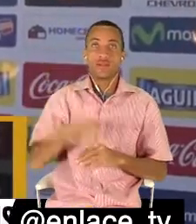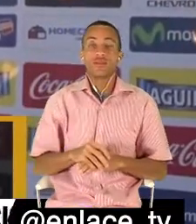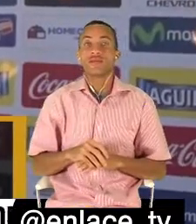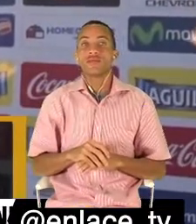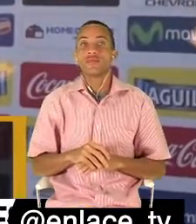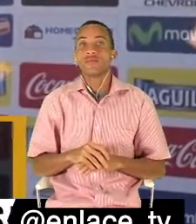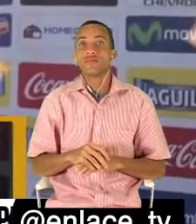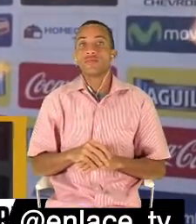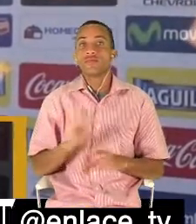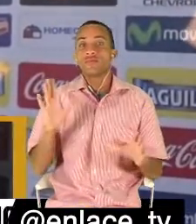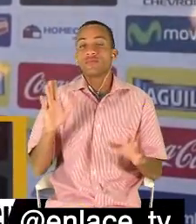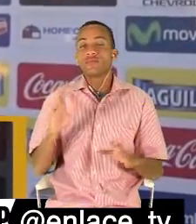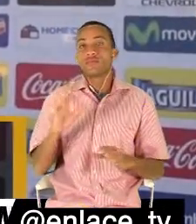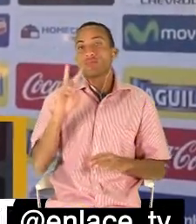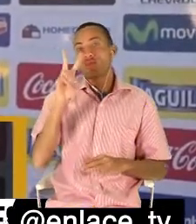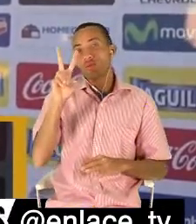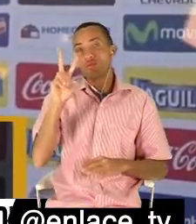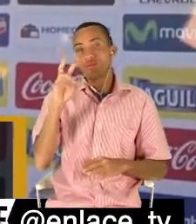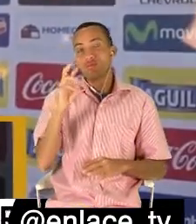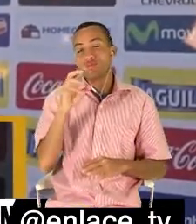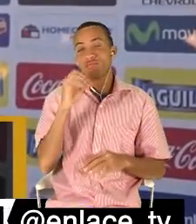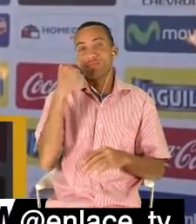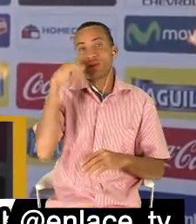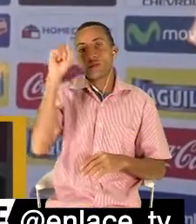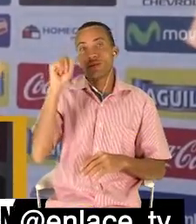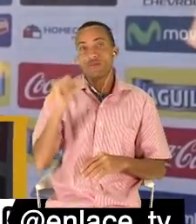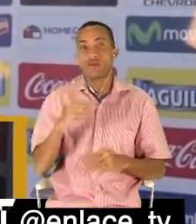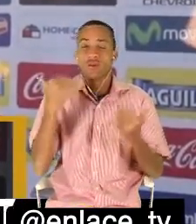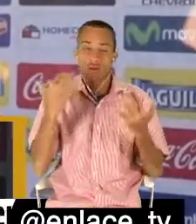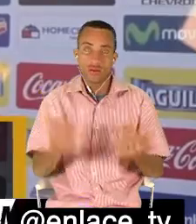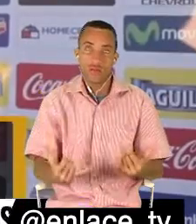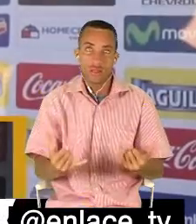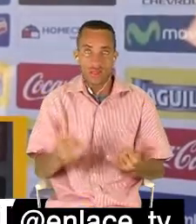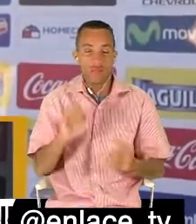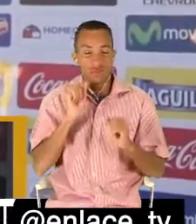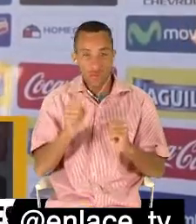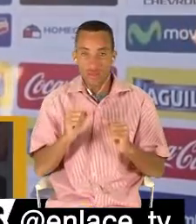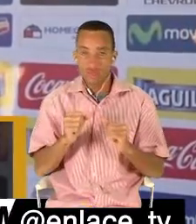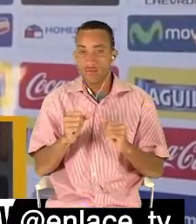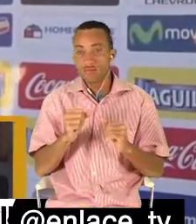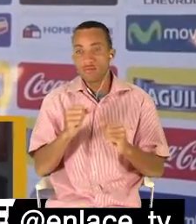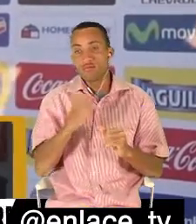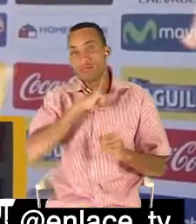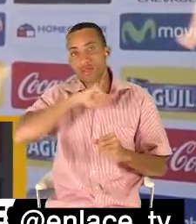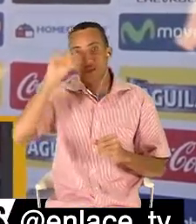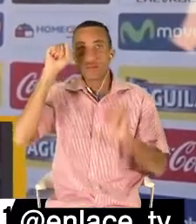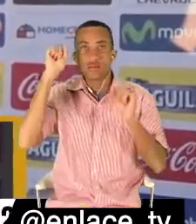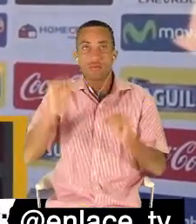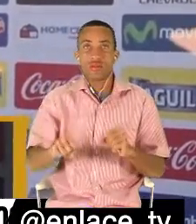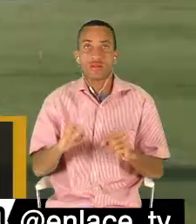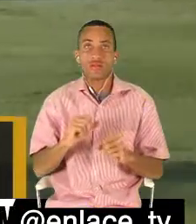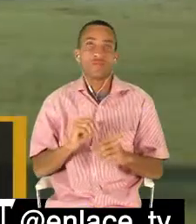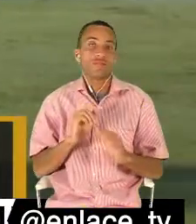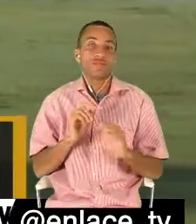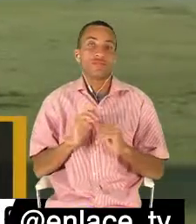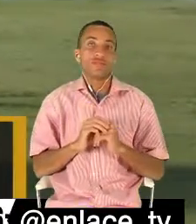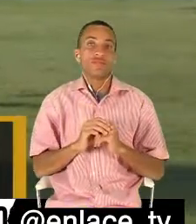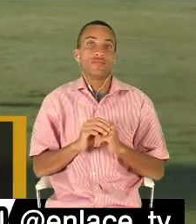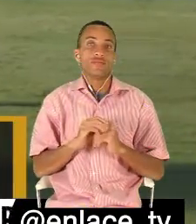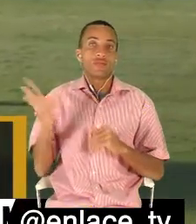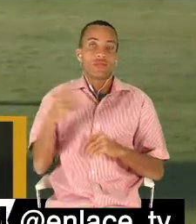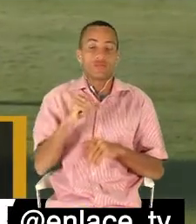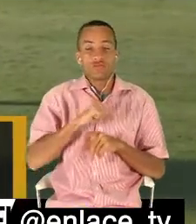anterior eliminatoria y ojalá que lo podamos reivindicar en esta Copa, que empecemos con pie derecho y que podamos llegar lo más lejos que se pueda. Los